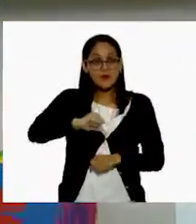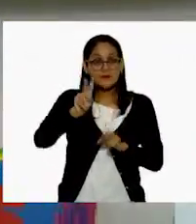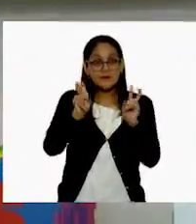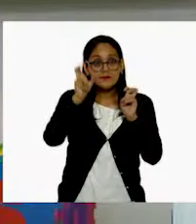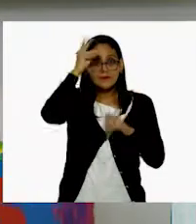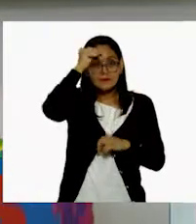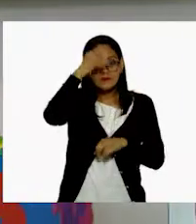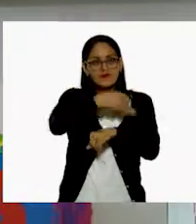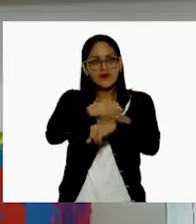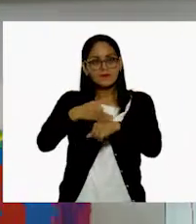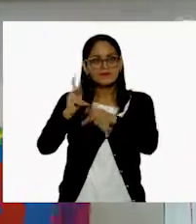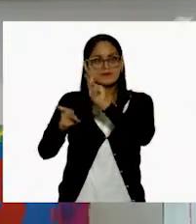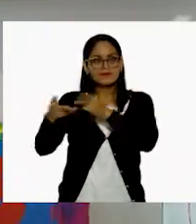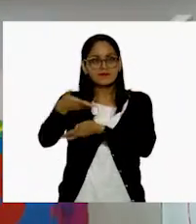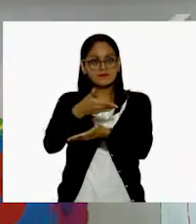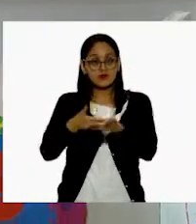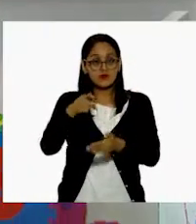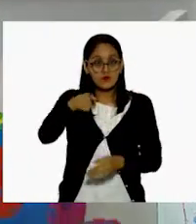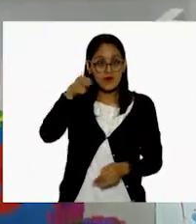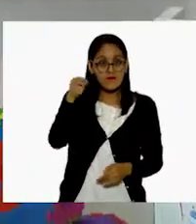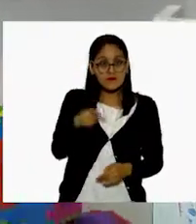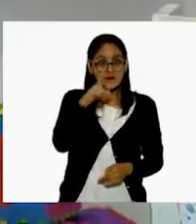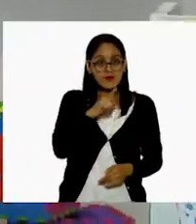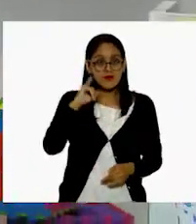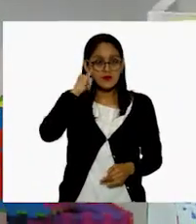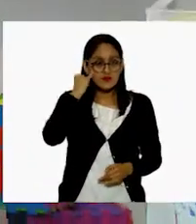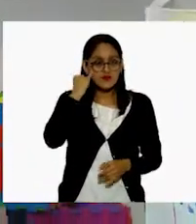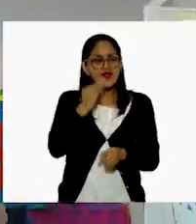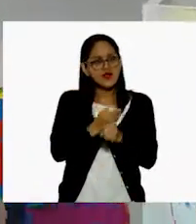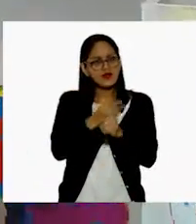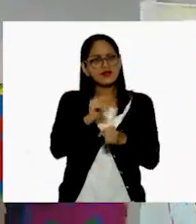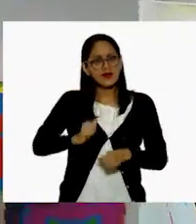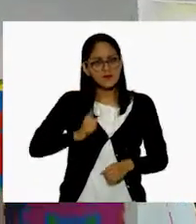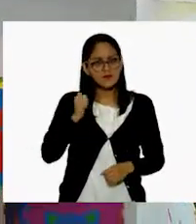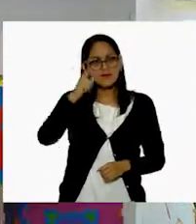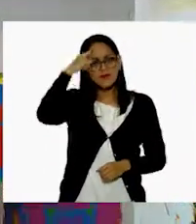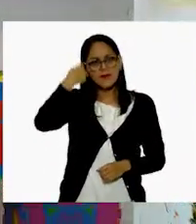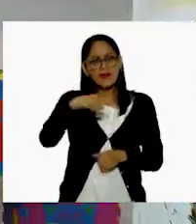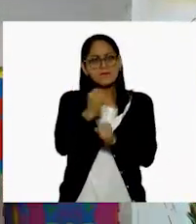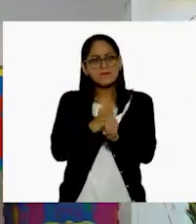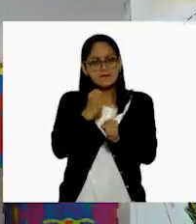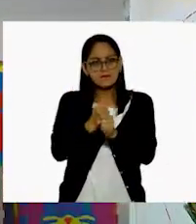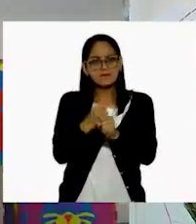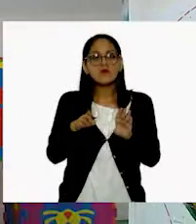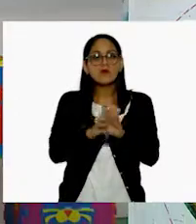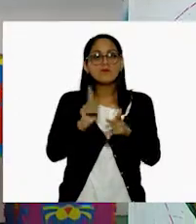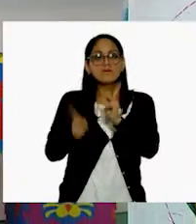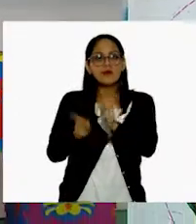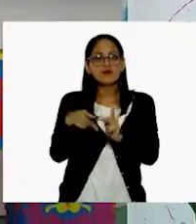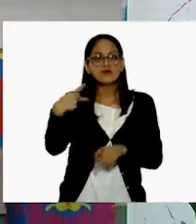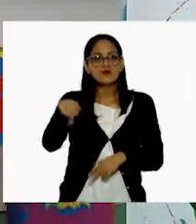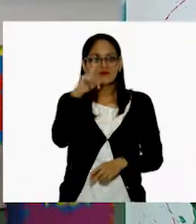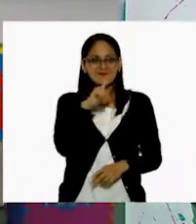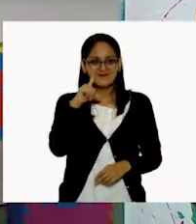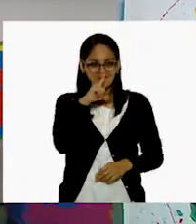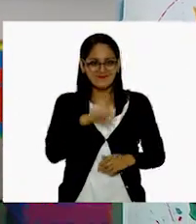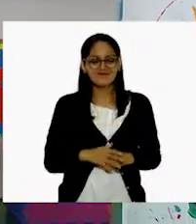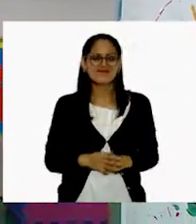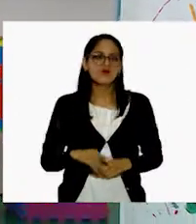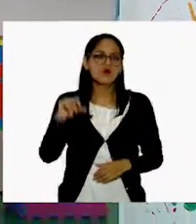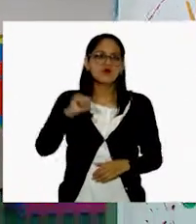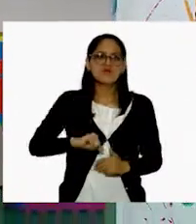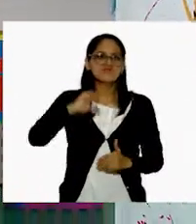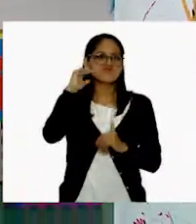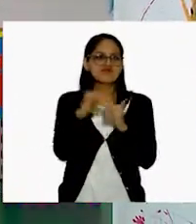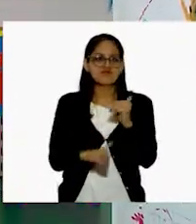hoy con tu familia. Si tienes la fortuna de hablar una lengua indígena, aprovecha también este momento para practicarla y platica con tu familia en tu lengua materna. Por